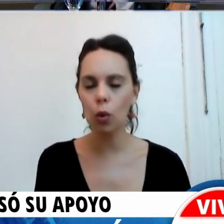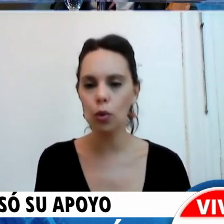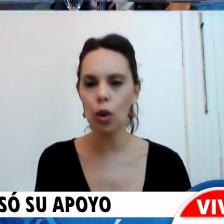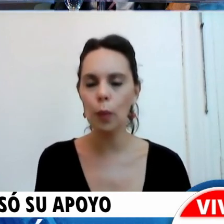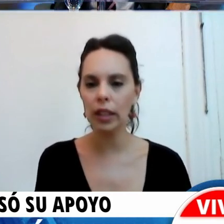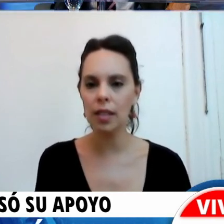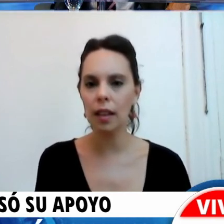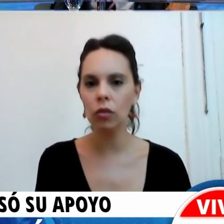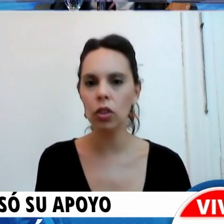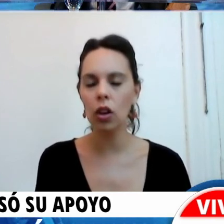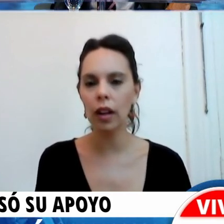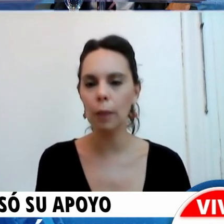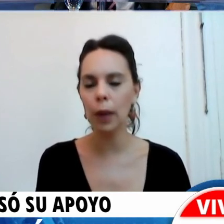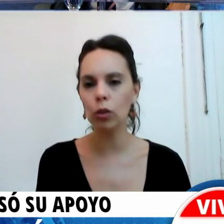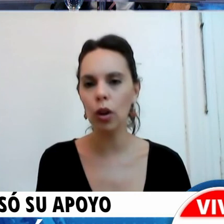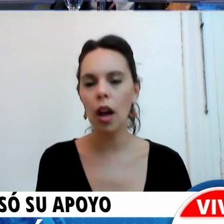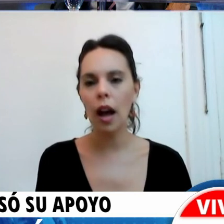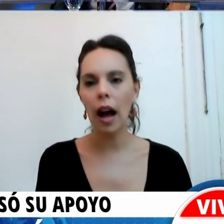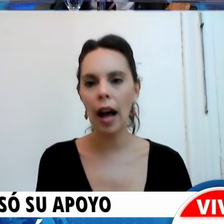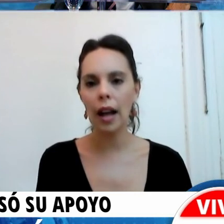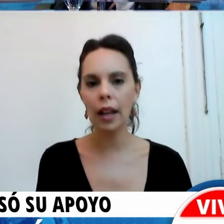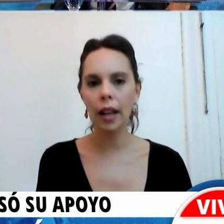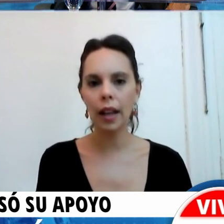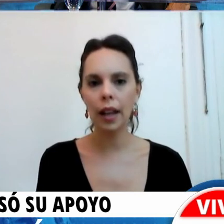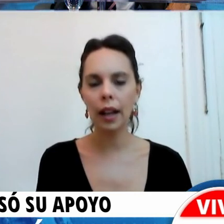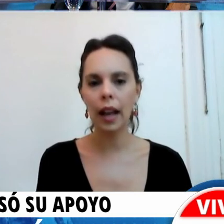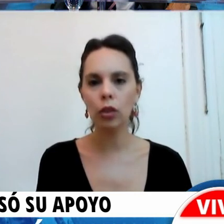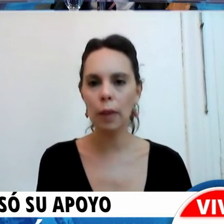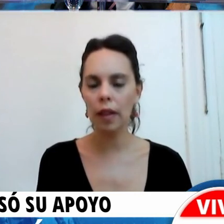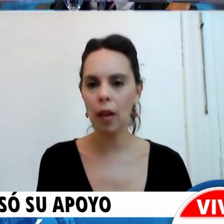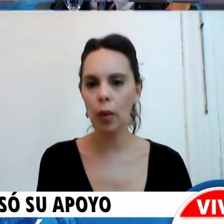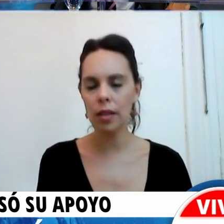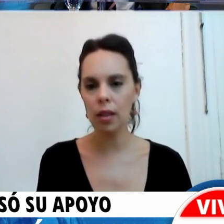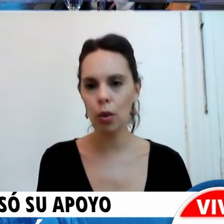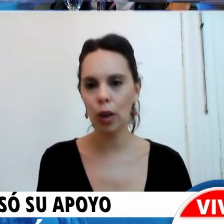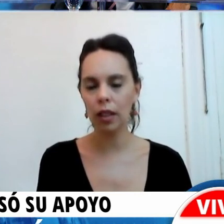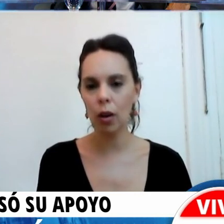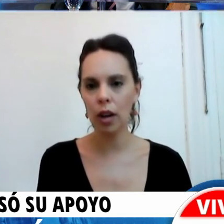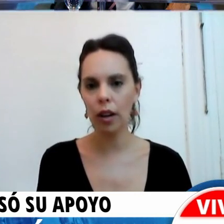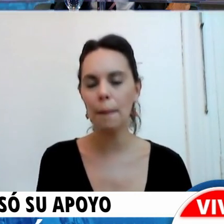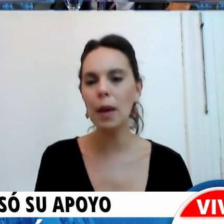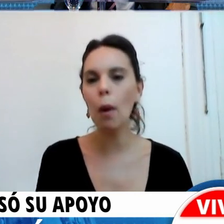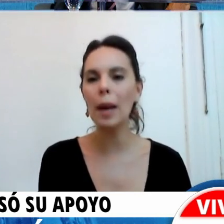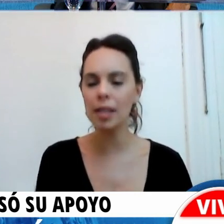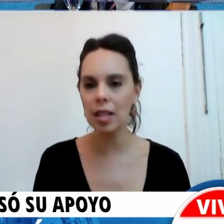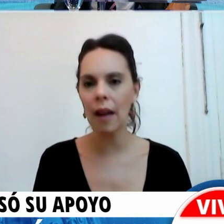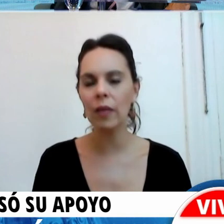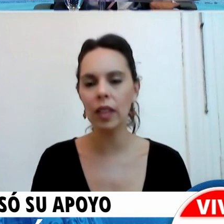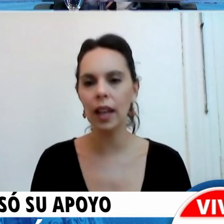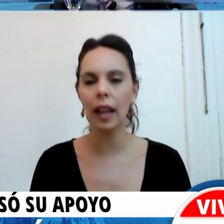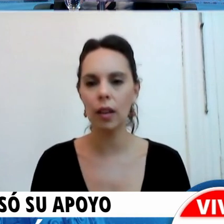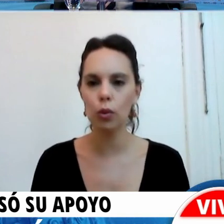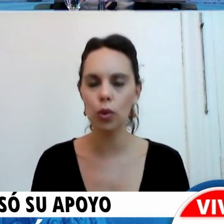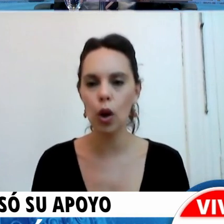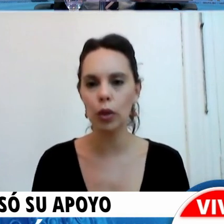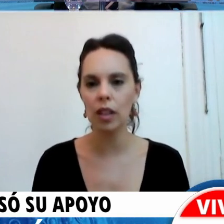quiere, la discusión puertas adentro respecto a la toma de deuda que se dio durante el gobierno de Cambiemos, más allá